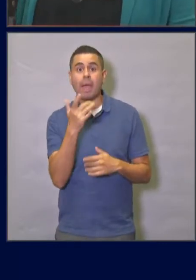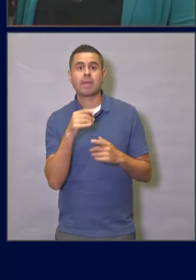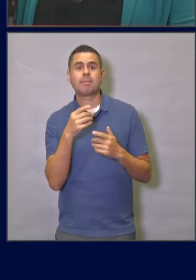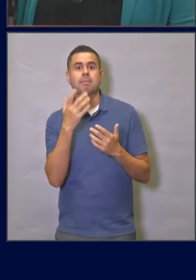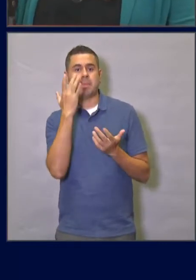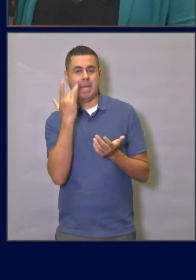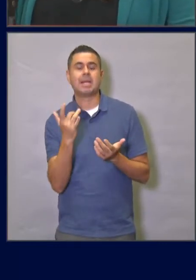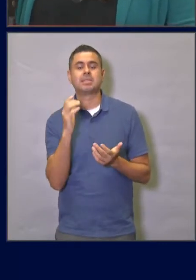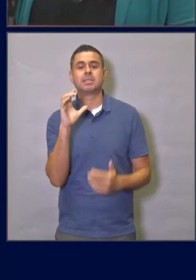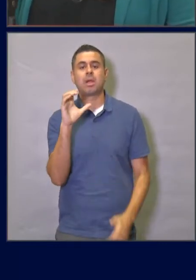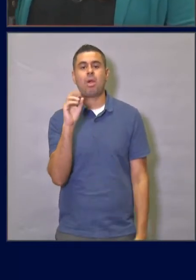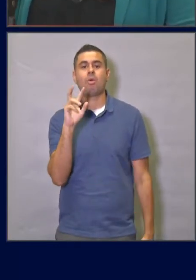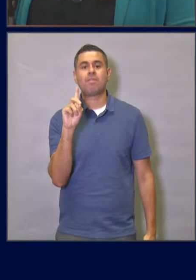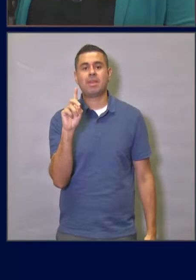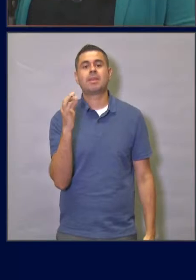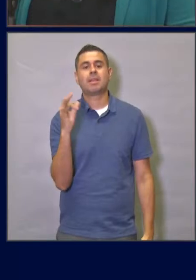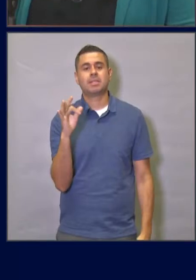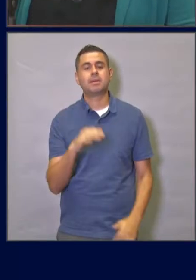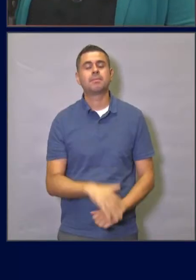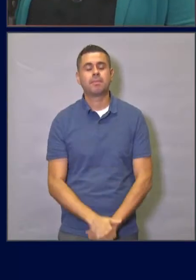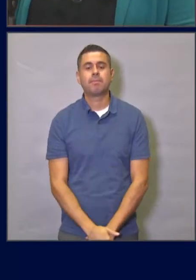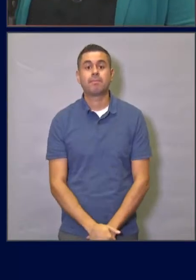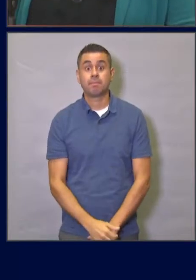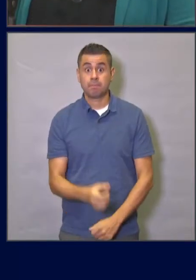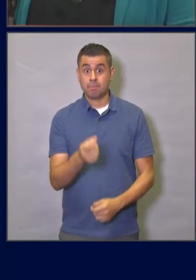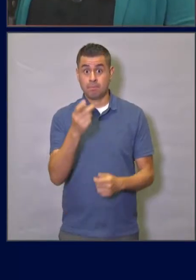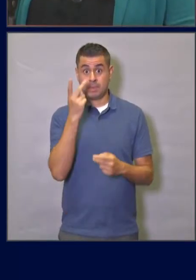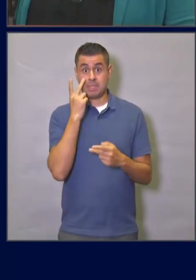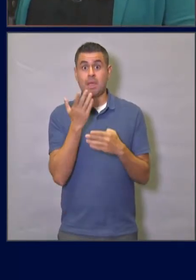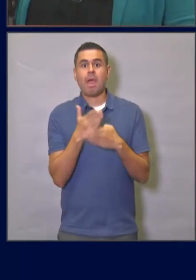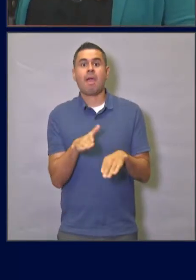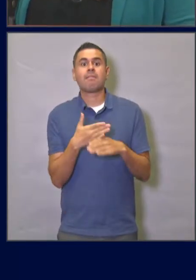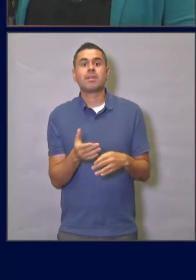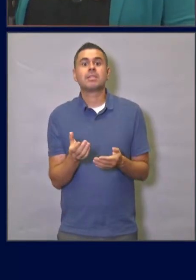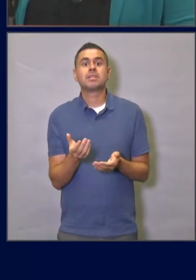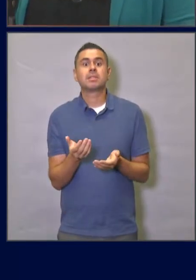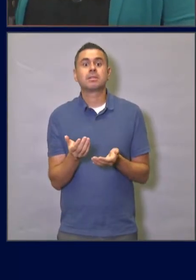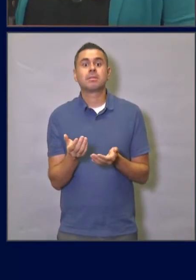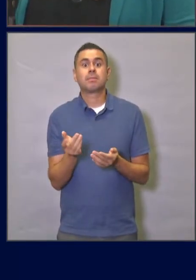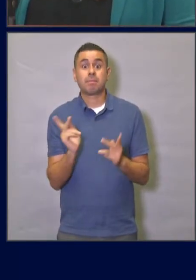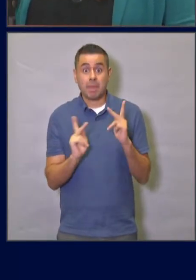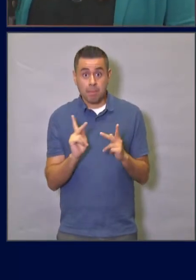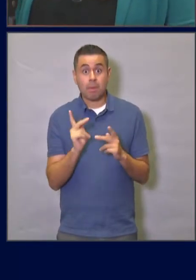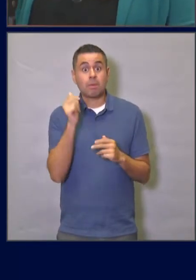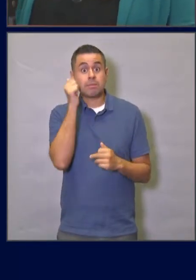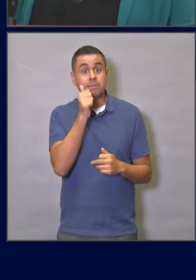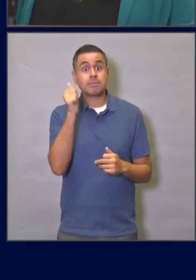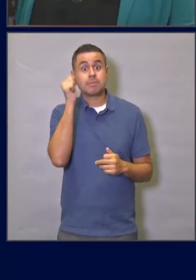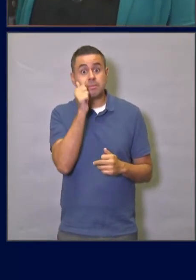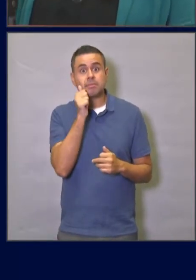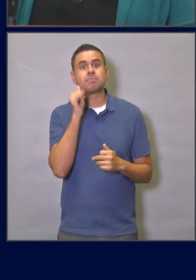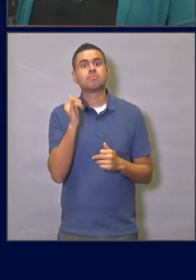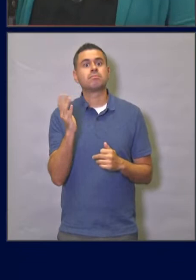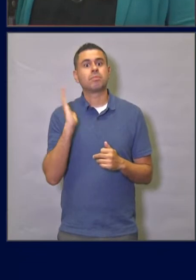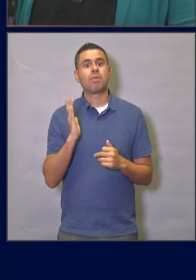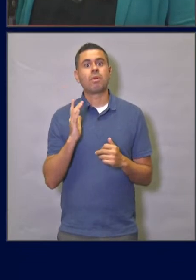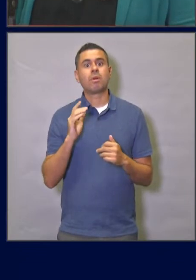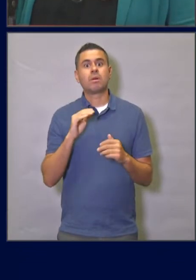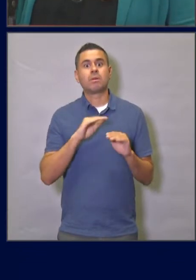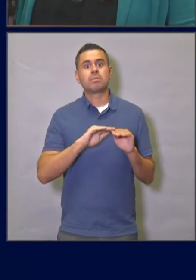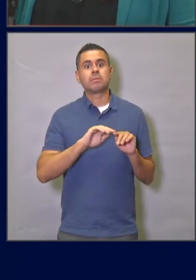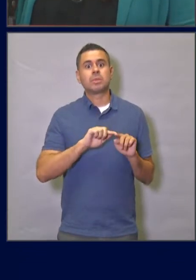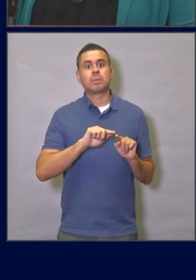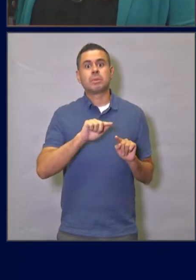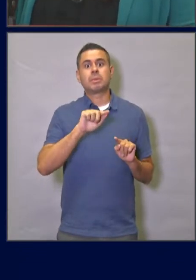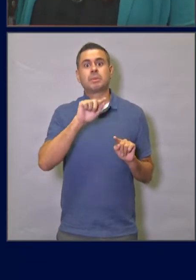Nos alegramos de ver de que nuestro promedio de hospitalizaciones diaria está regresando a los niveles que vimos al